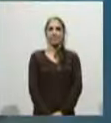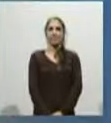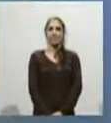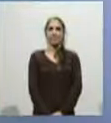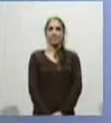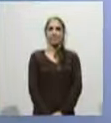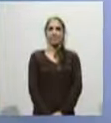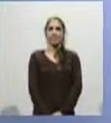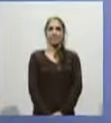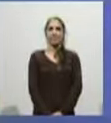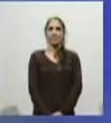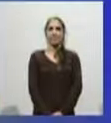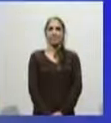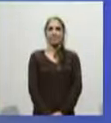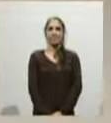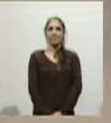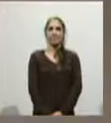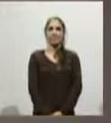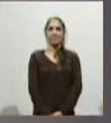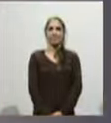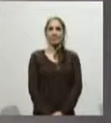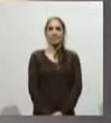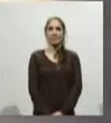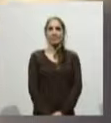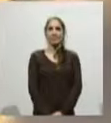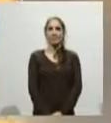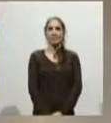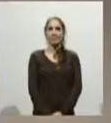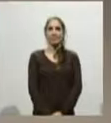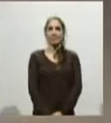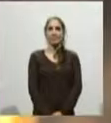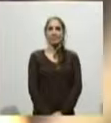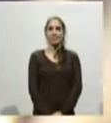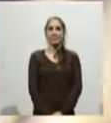abandonar. Ya soy detectable en cualquier